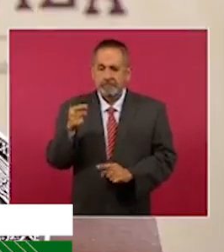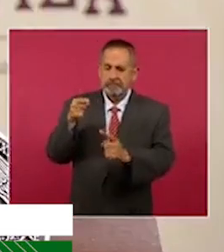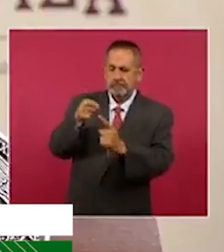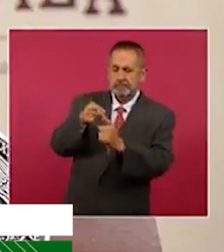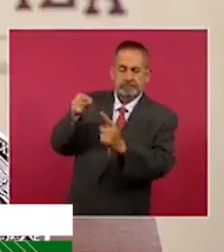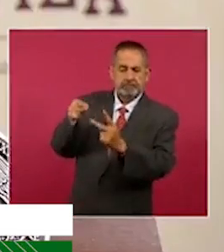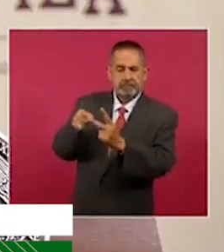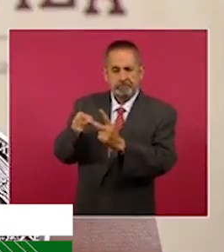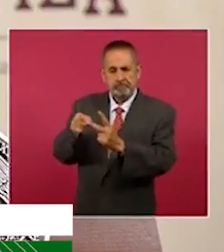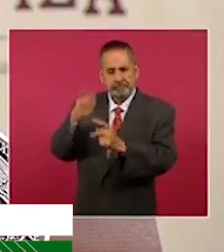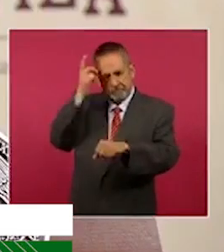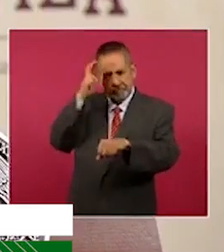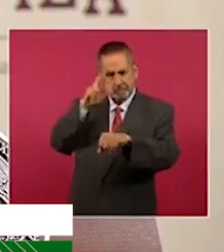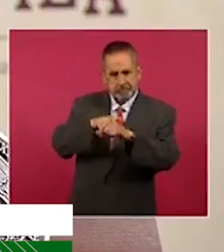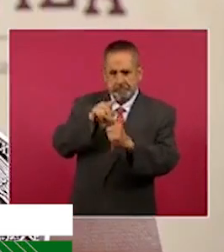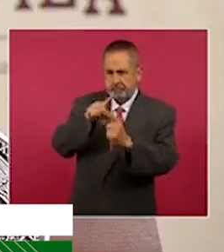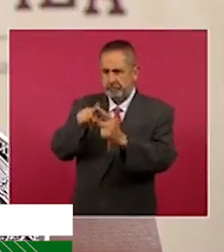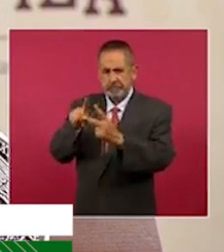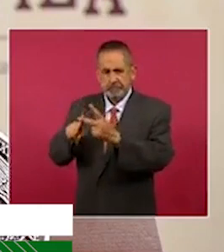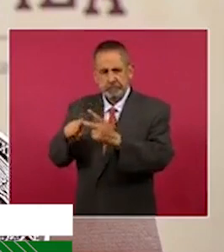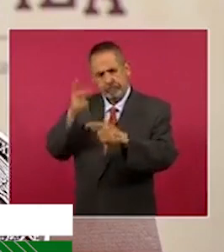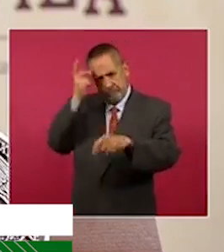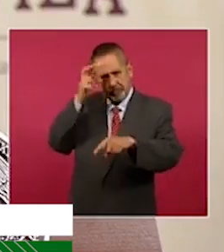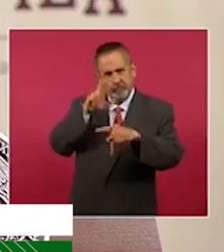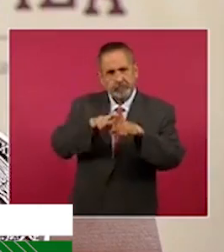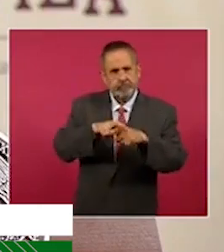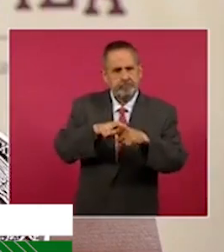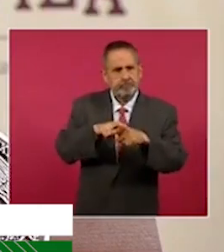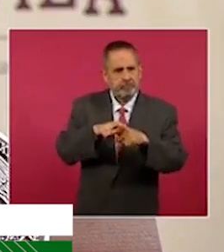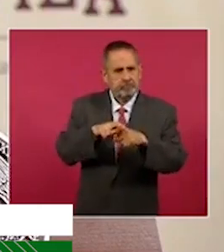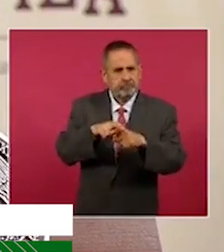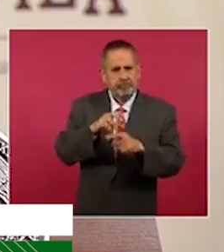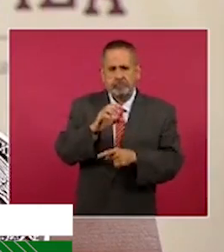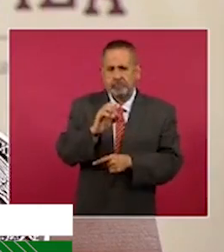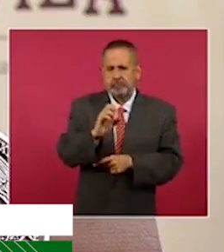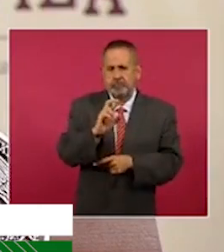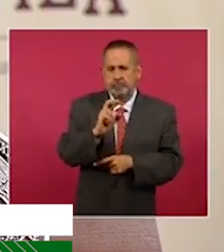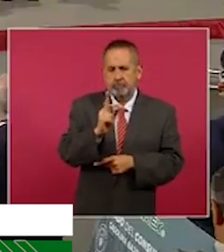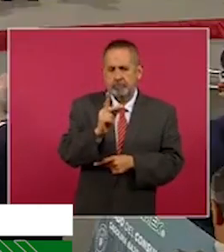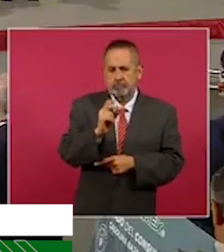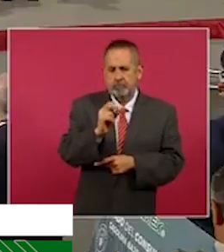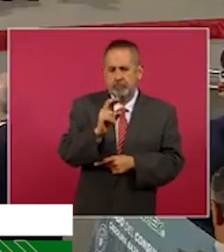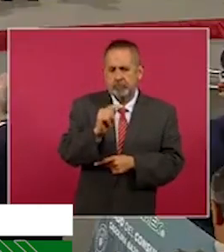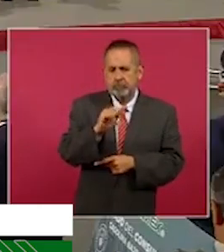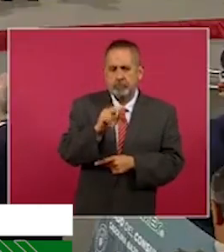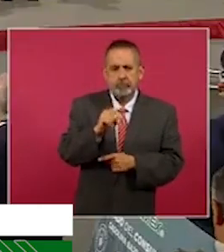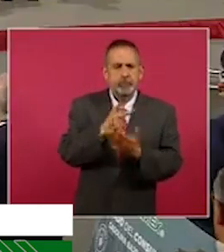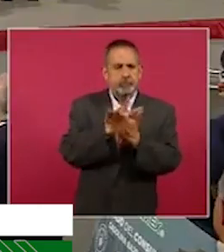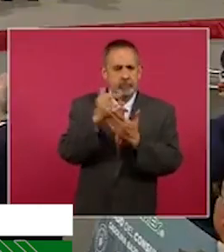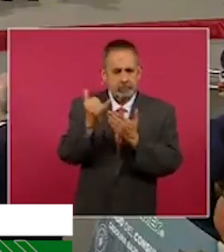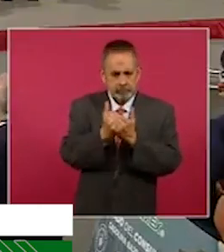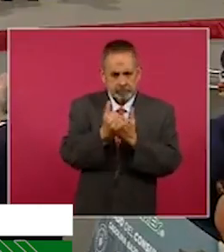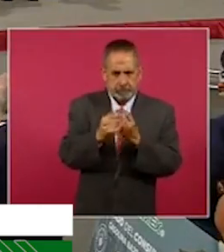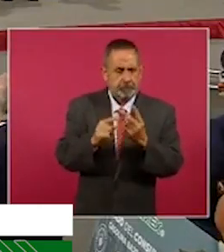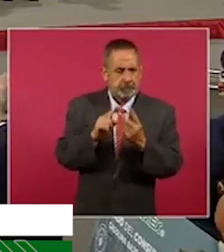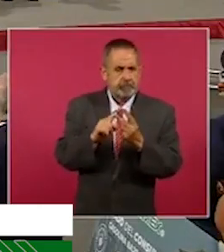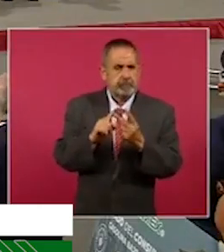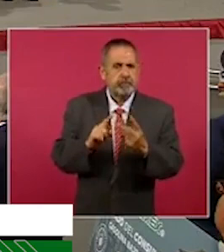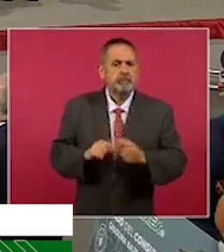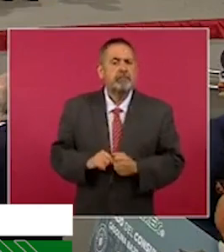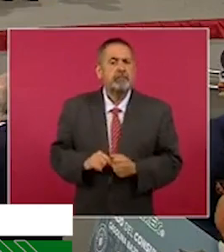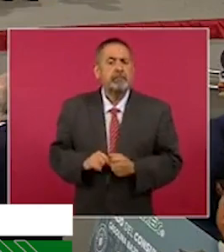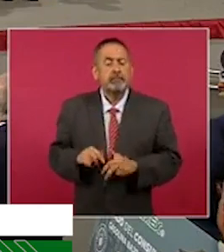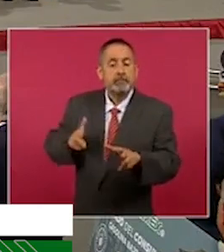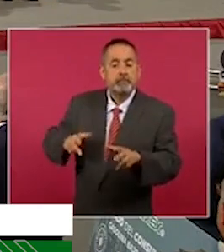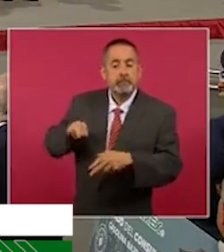de Electricidad, Manuel Bartlett, aseguró que el Tren Maya es un proyecto de transformación y la obra ferroviaria más grande del mundo. El